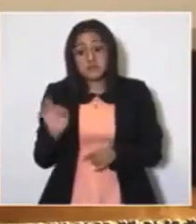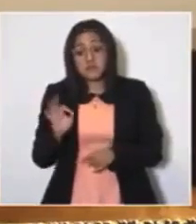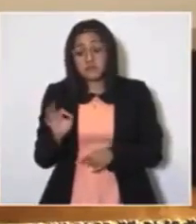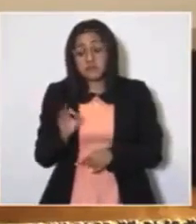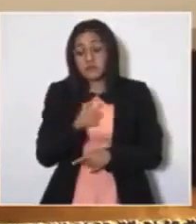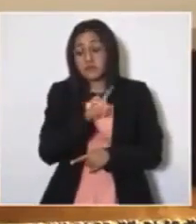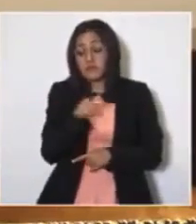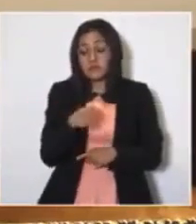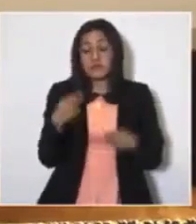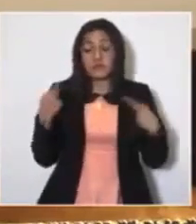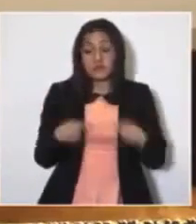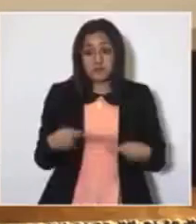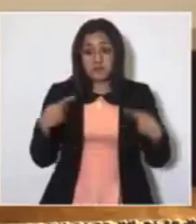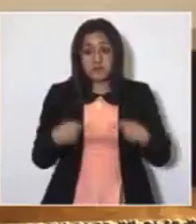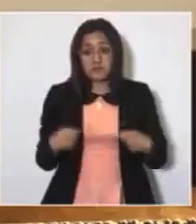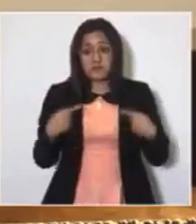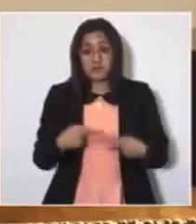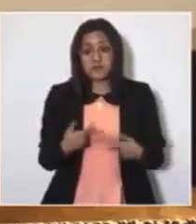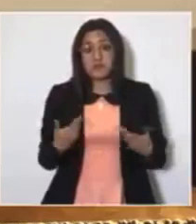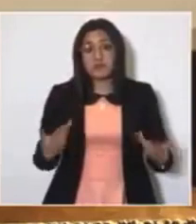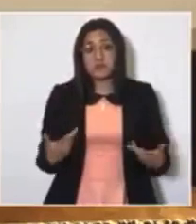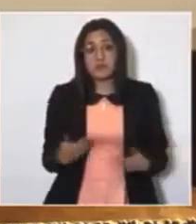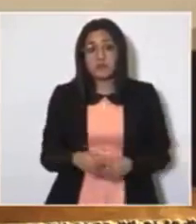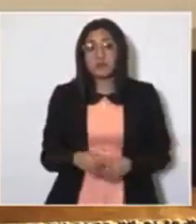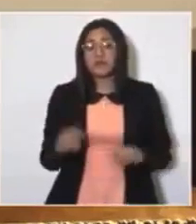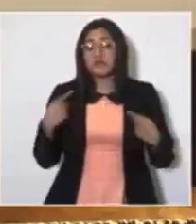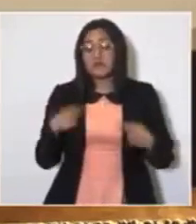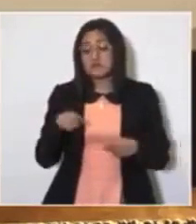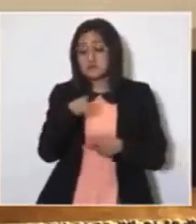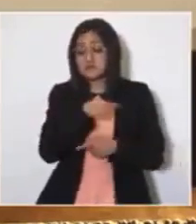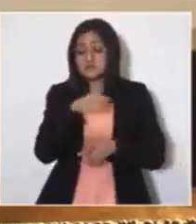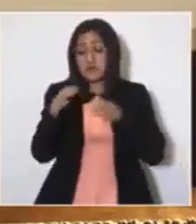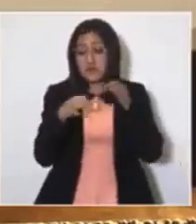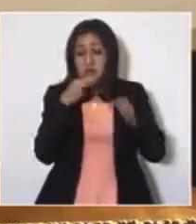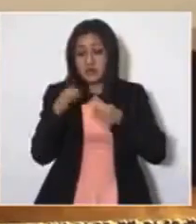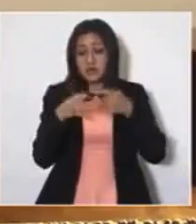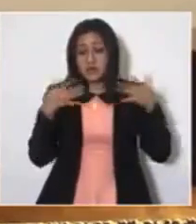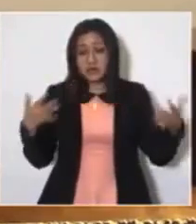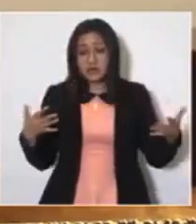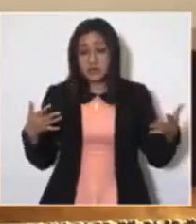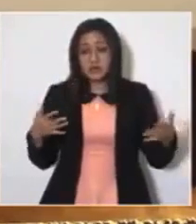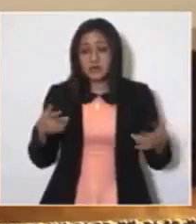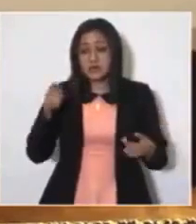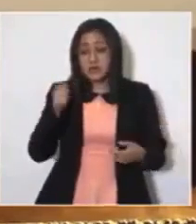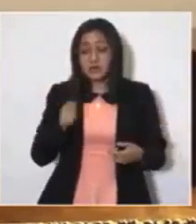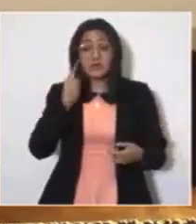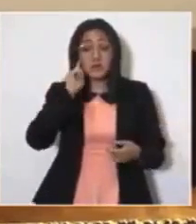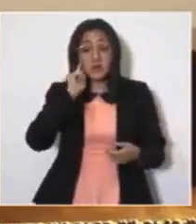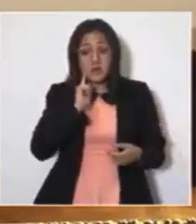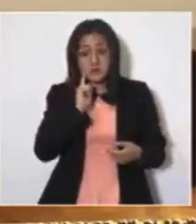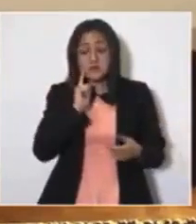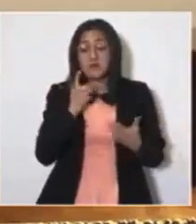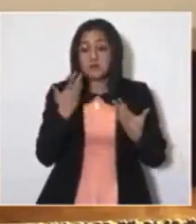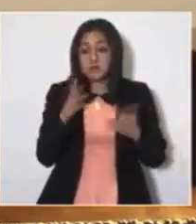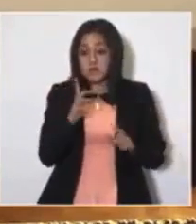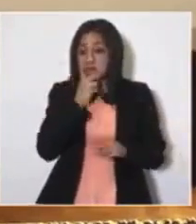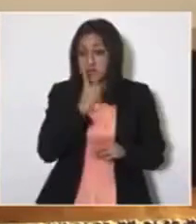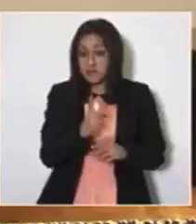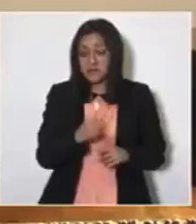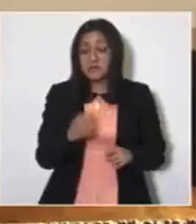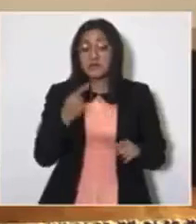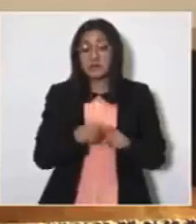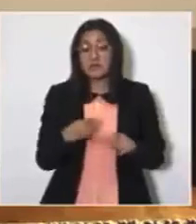según los trascendidos y notas periodísticas, es una mujer.